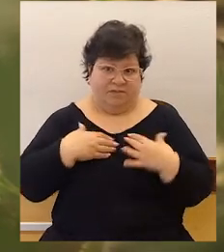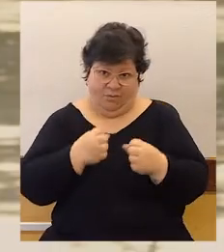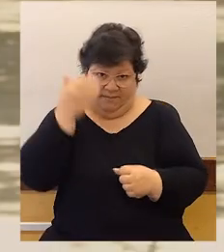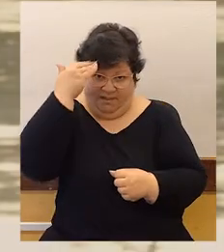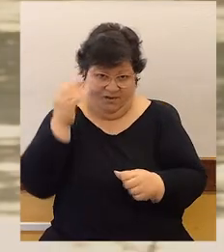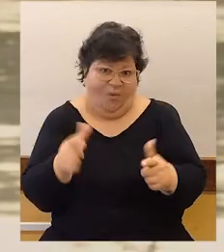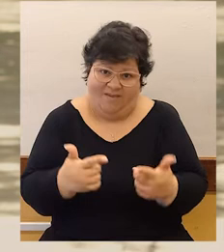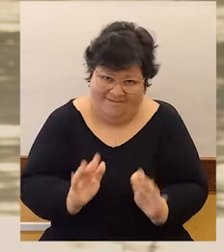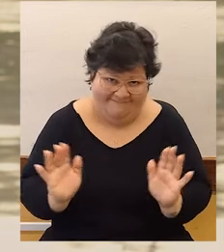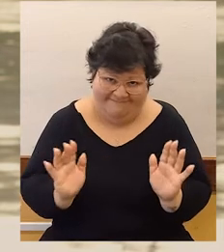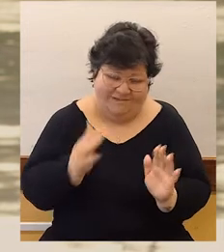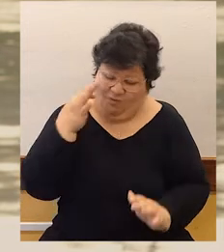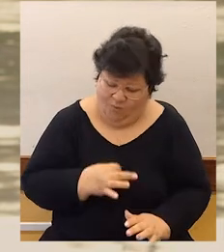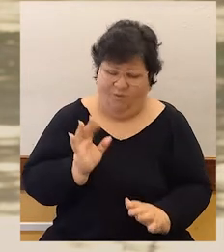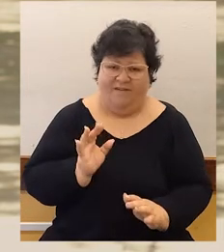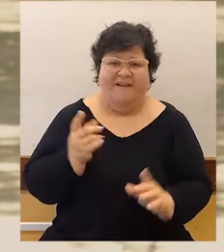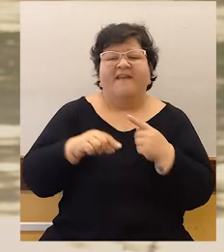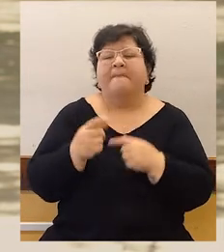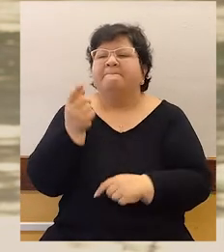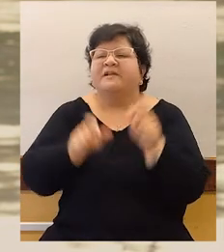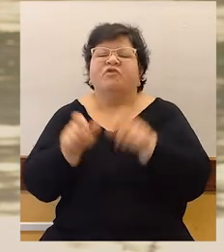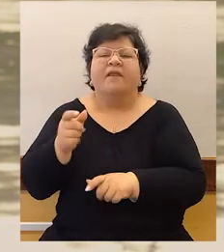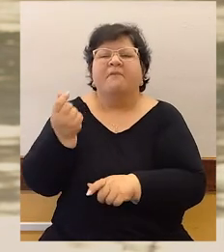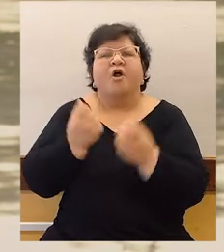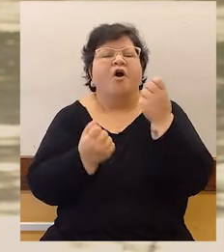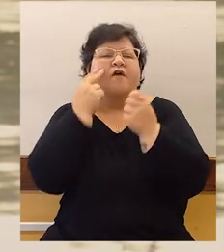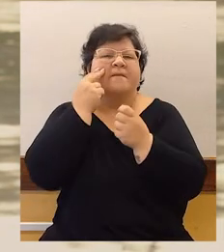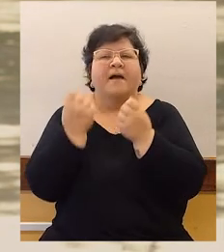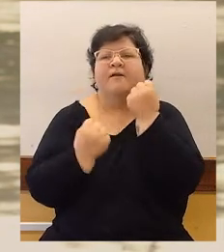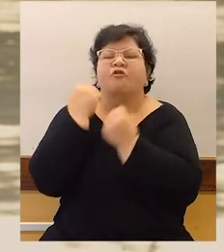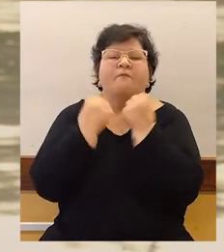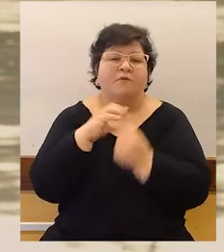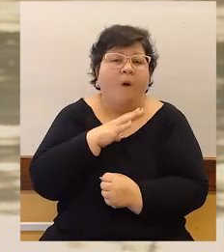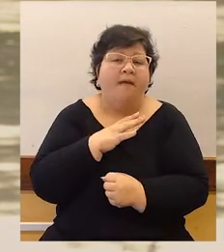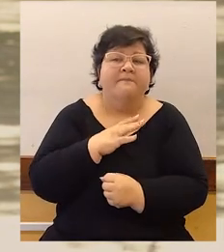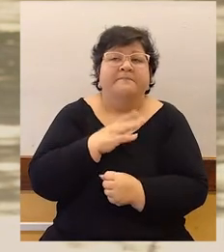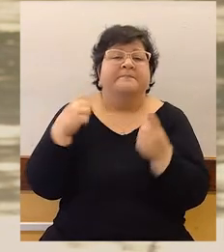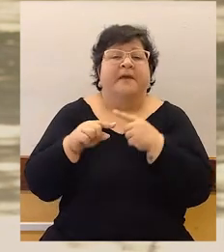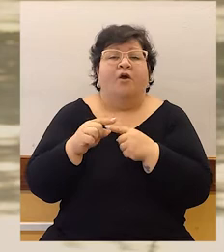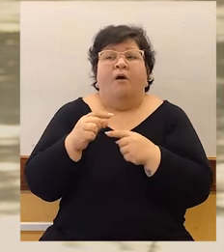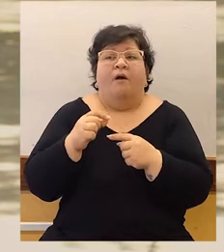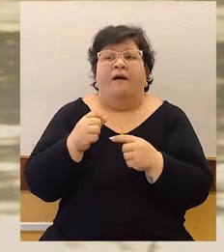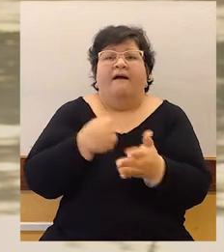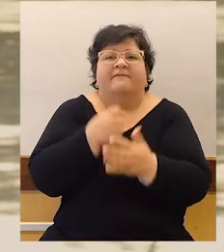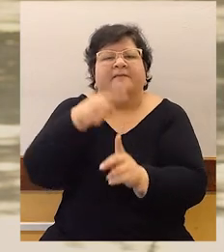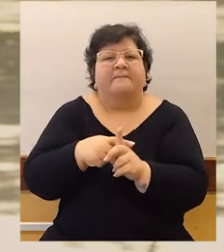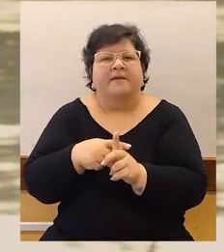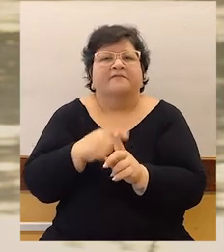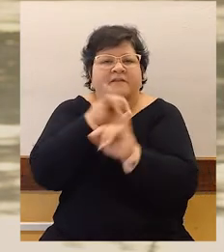puedo asegurar. Y hay gente que capaz que no gana tanto, tendrá problemas económicos a la hora de llegar a fin de mes, pero es